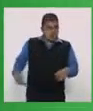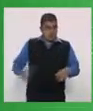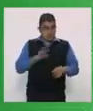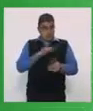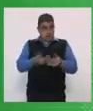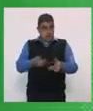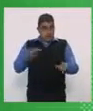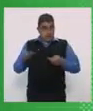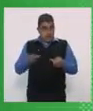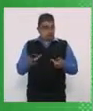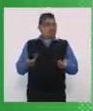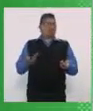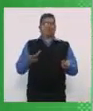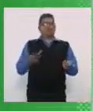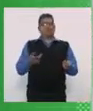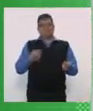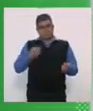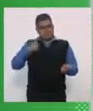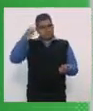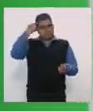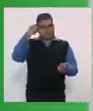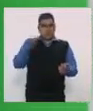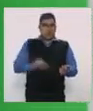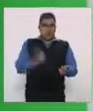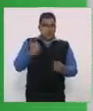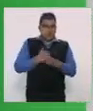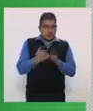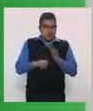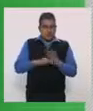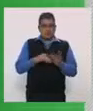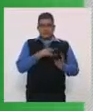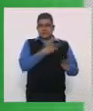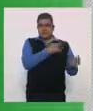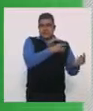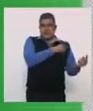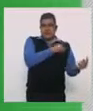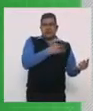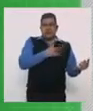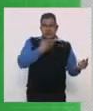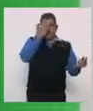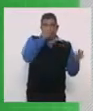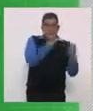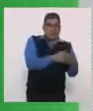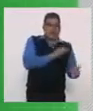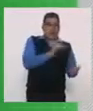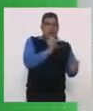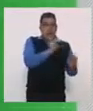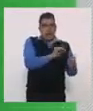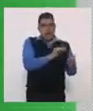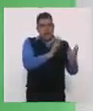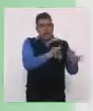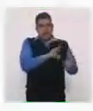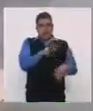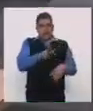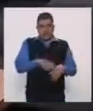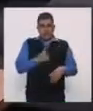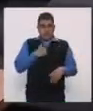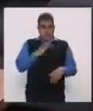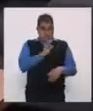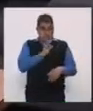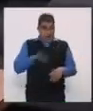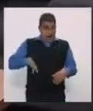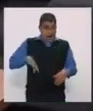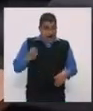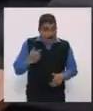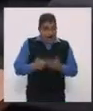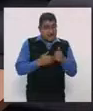prever. Pero si has trabajado las otras, te va a ayudar porque reconoces qué tan resiliente eres, qué tanta